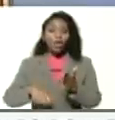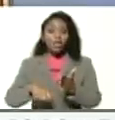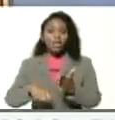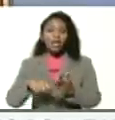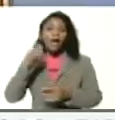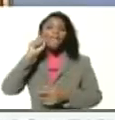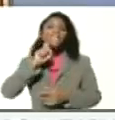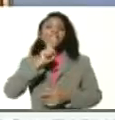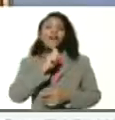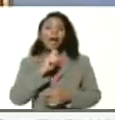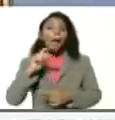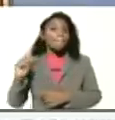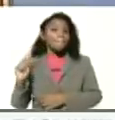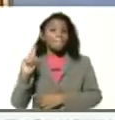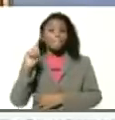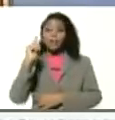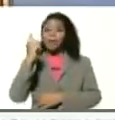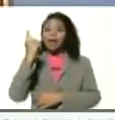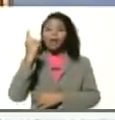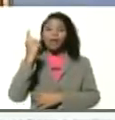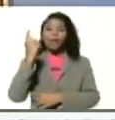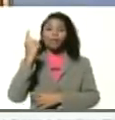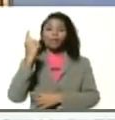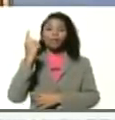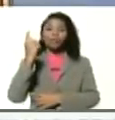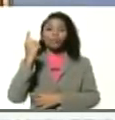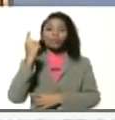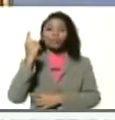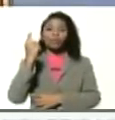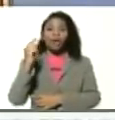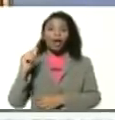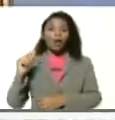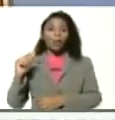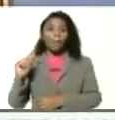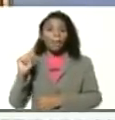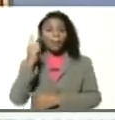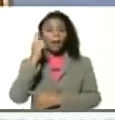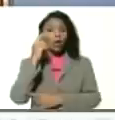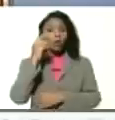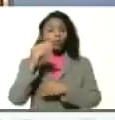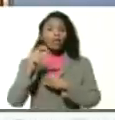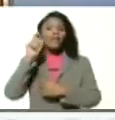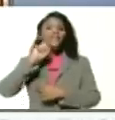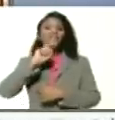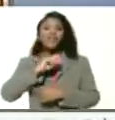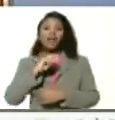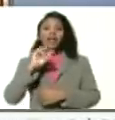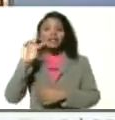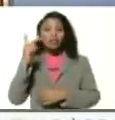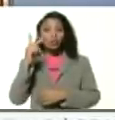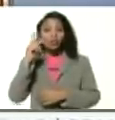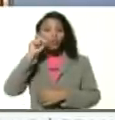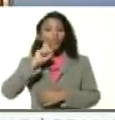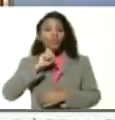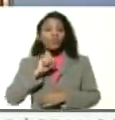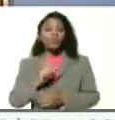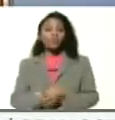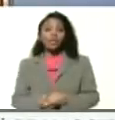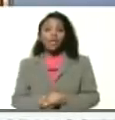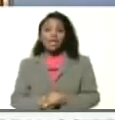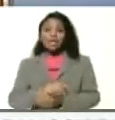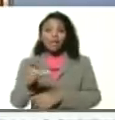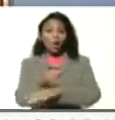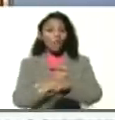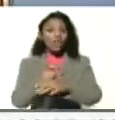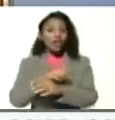el que primero lo el primero se le pasa a la segundo lo repasa si el gobierno de